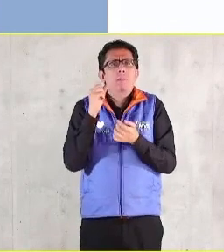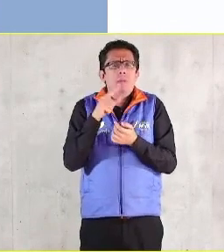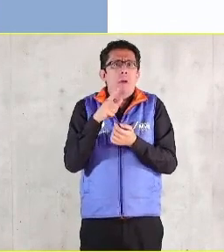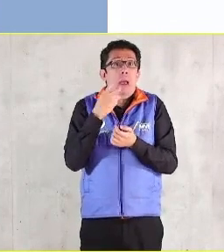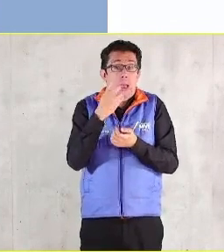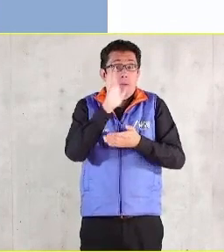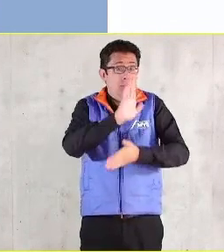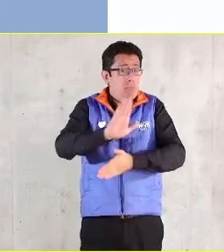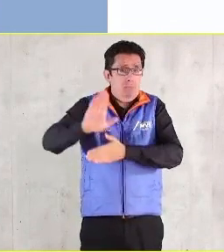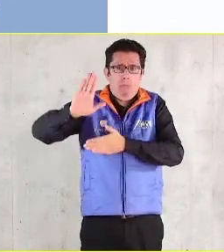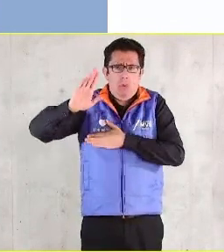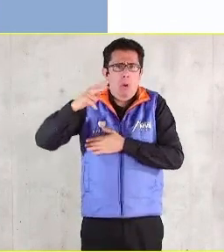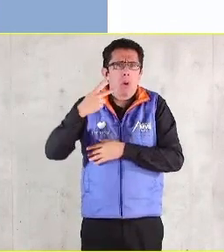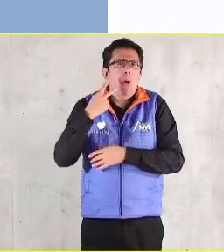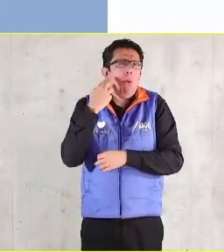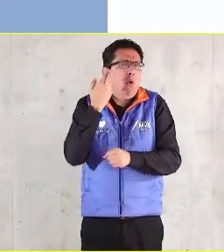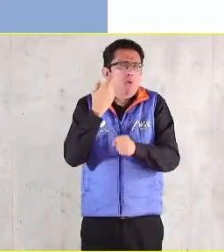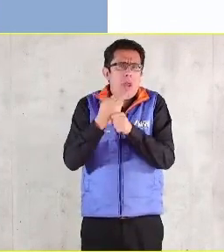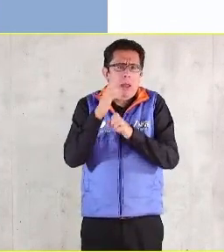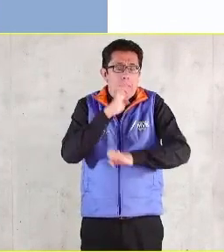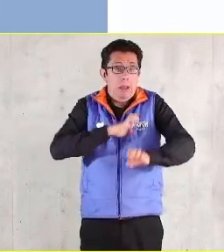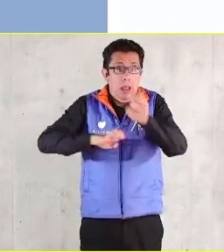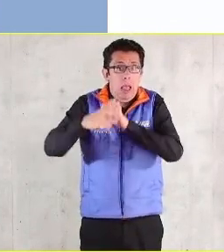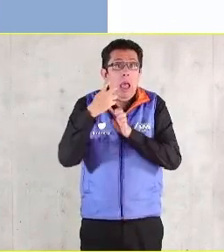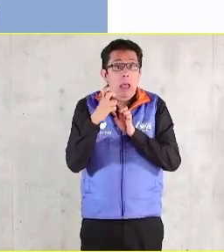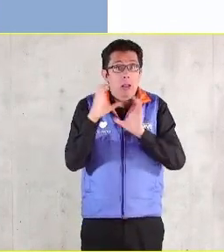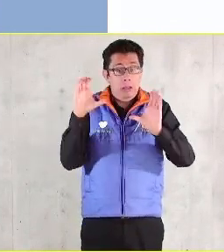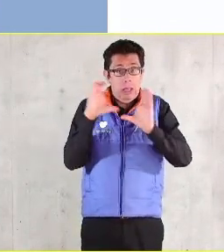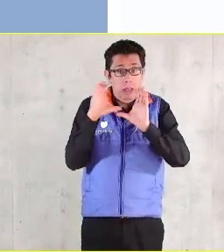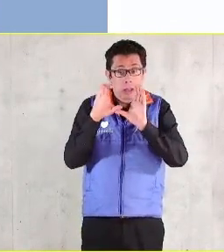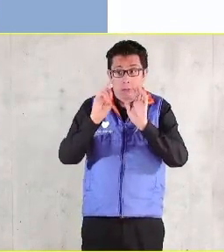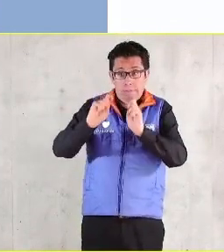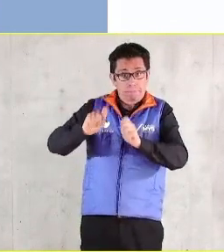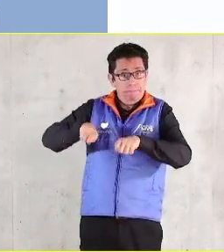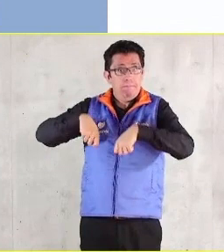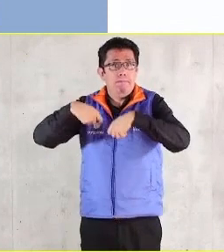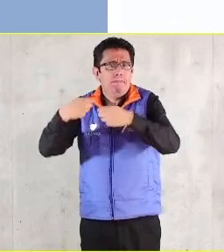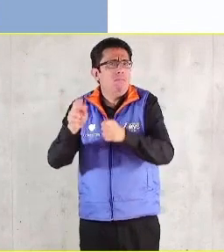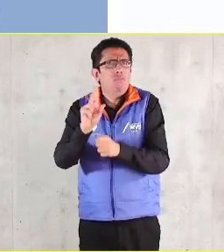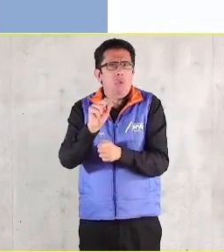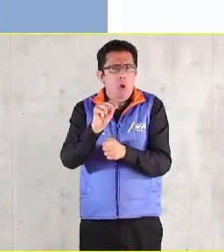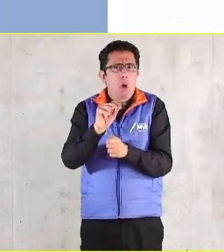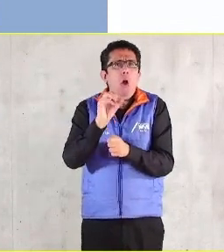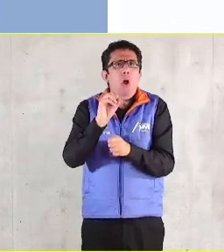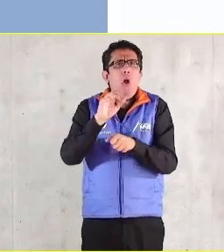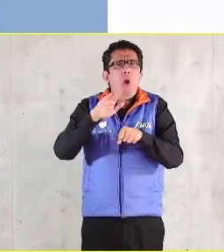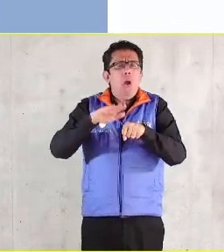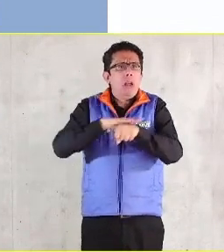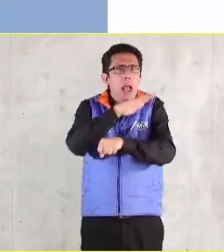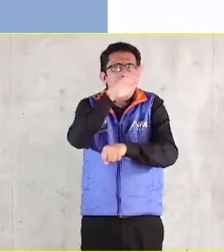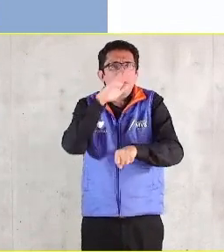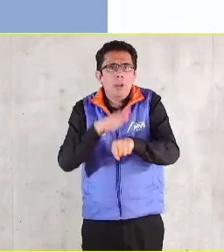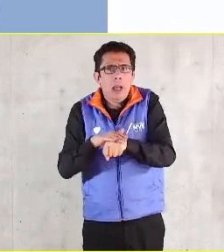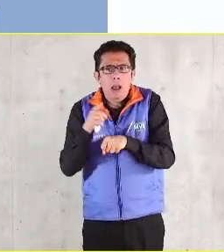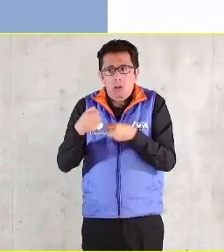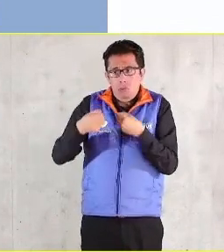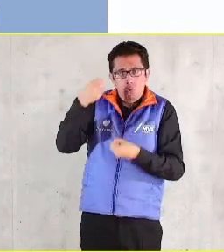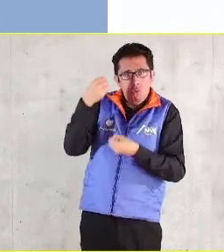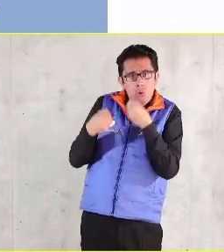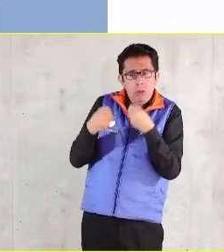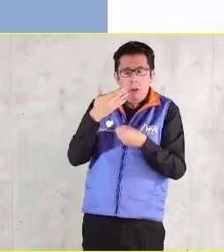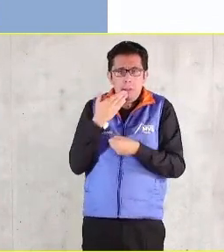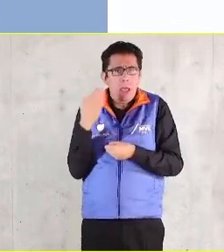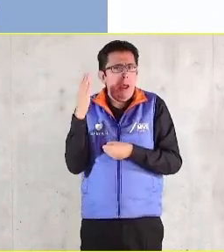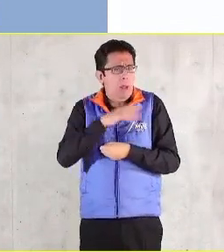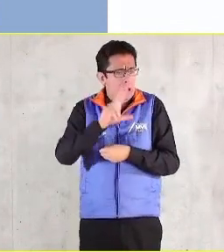empresa. No tiene el carácter de certificación, de verificación o de calificación o de juicio. Eso es muy